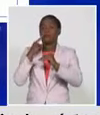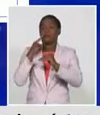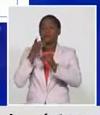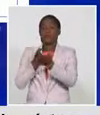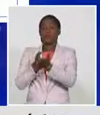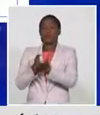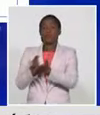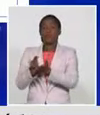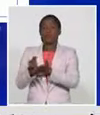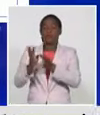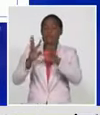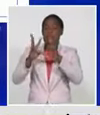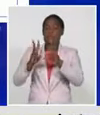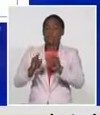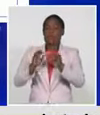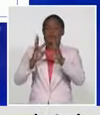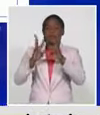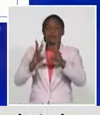de 700,